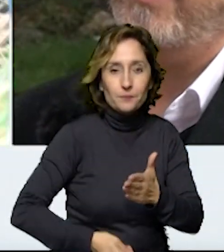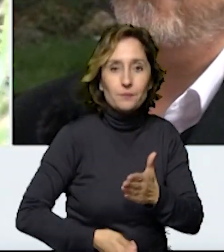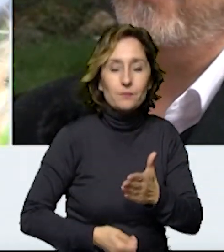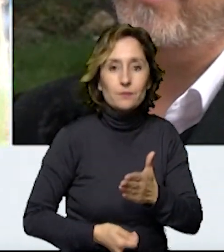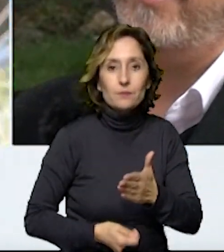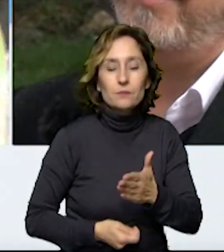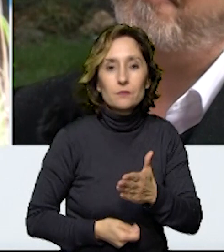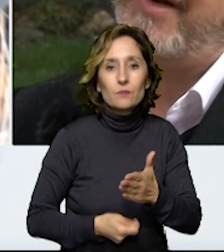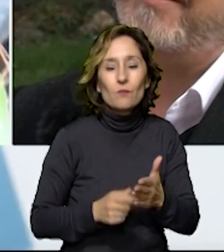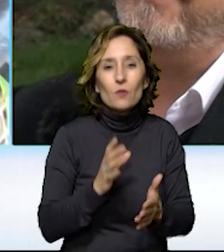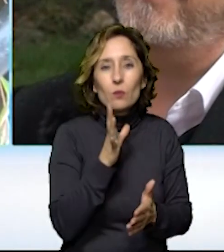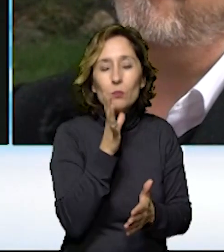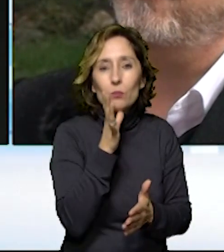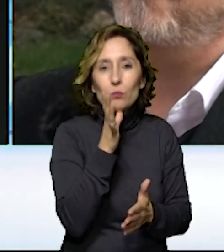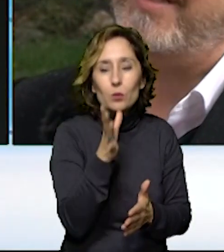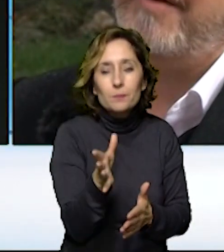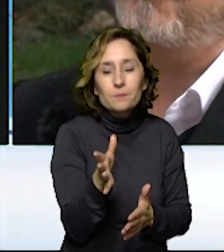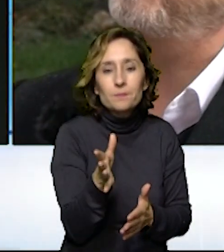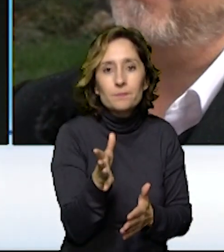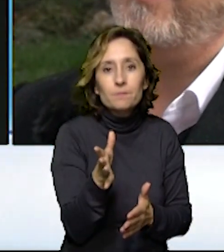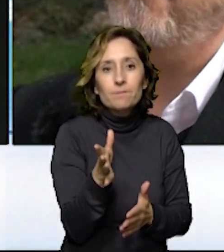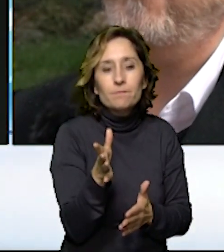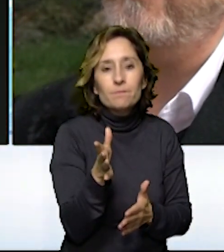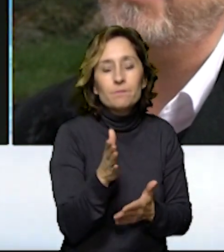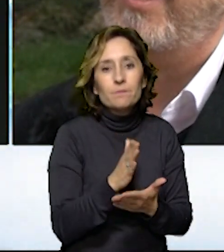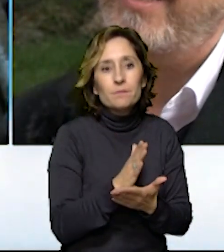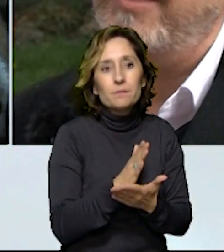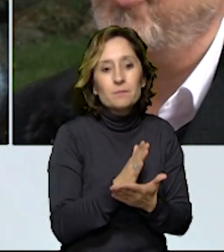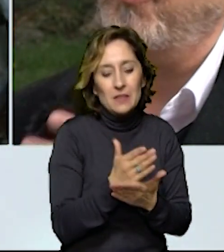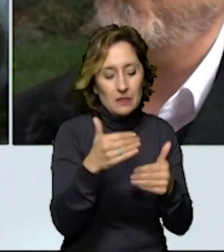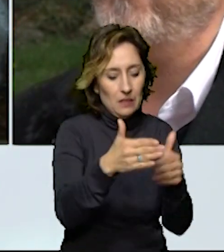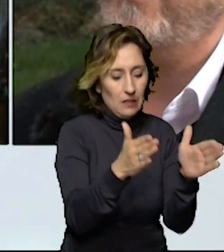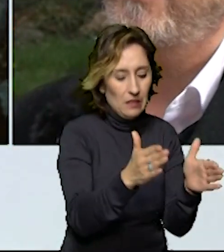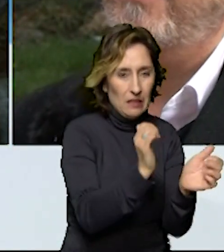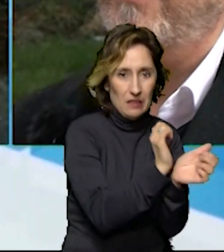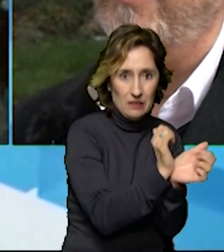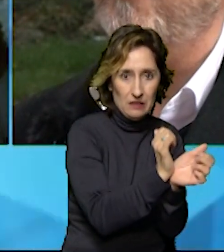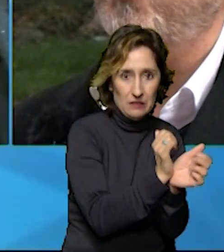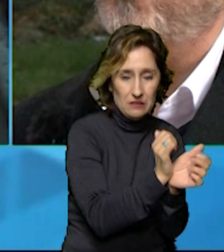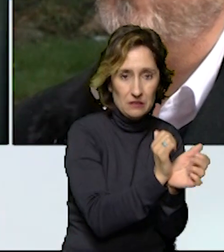toda una parte, digamos, militar, pero otra parte que eran celdas, y eso produce